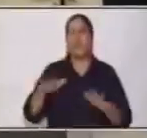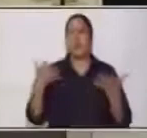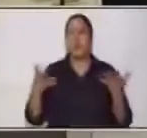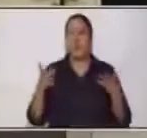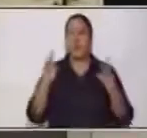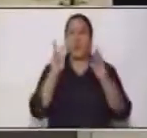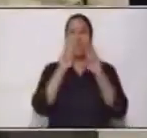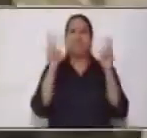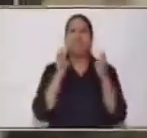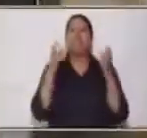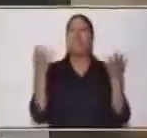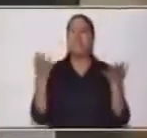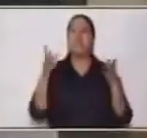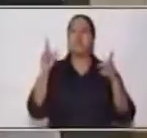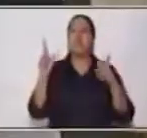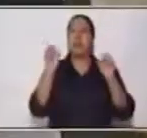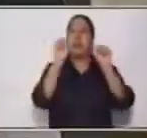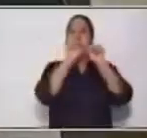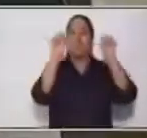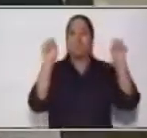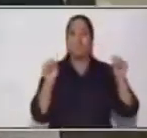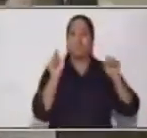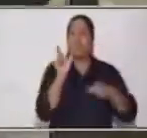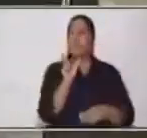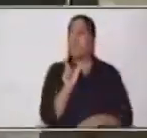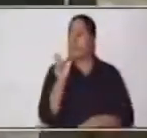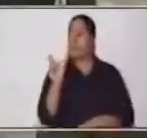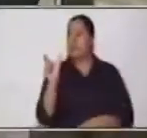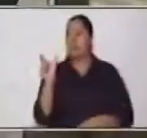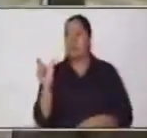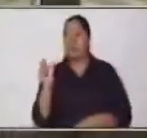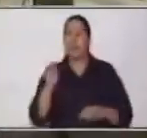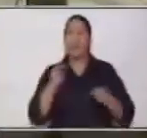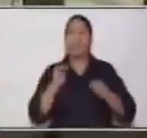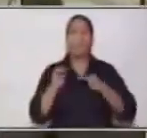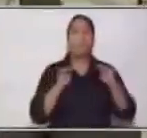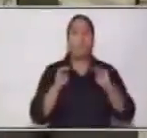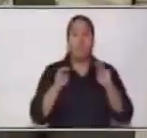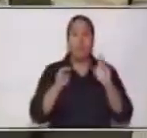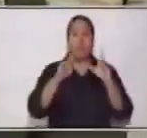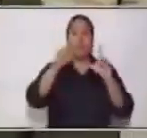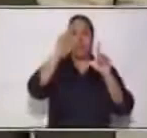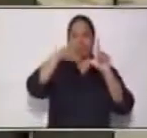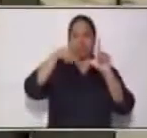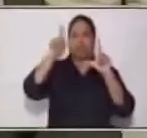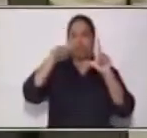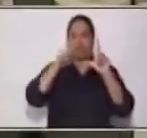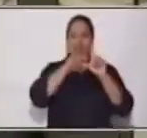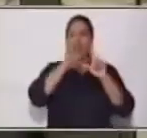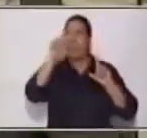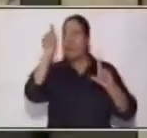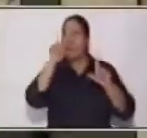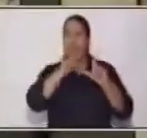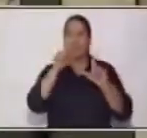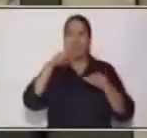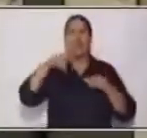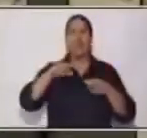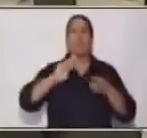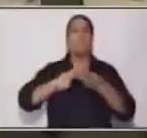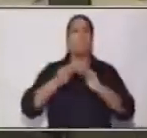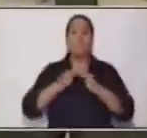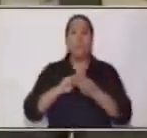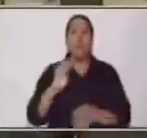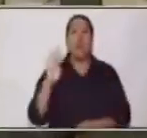el tema de sistemas de ecuaciones de por el método gráfico del área de matemática de